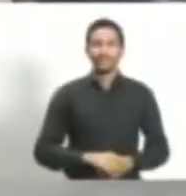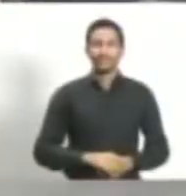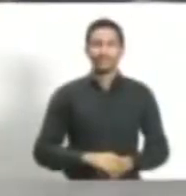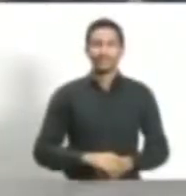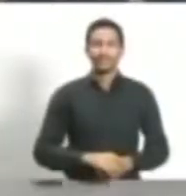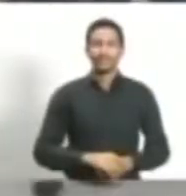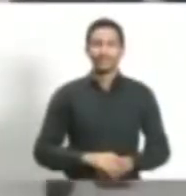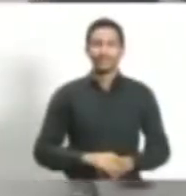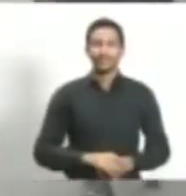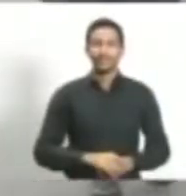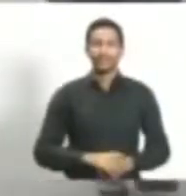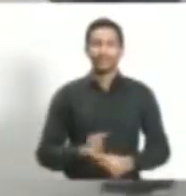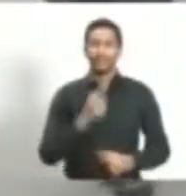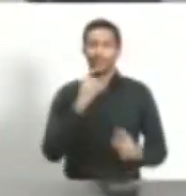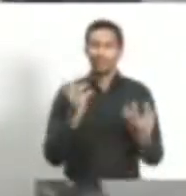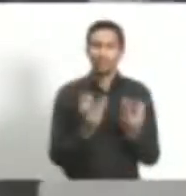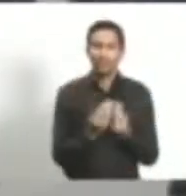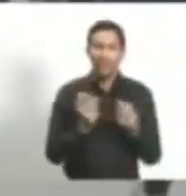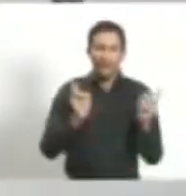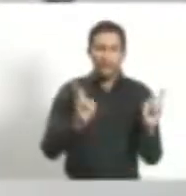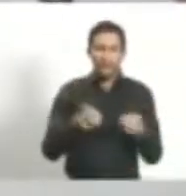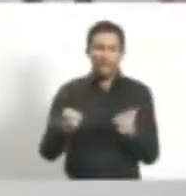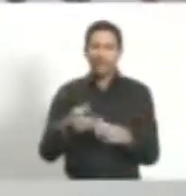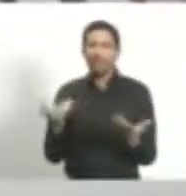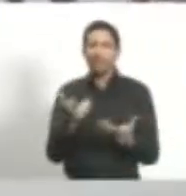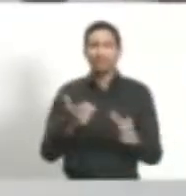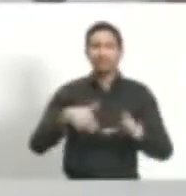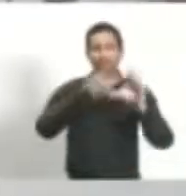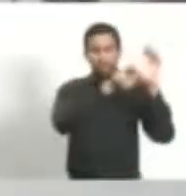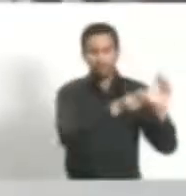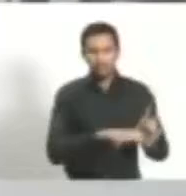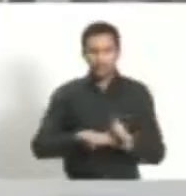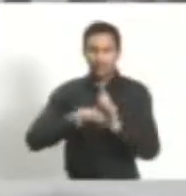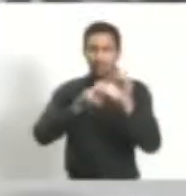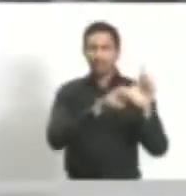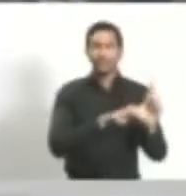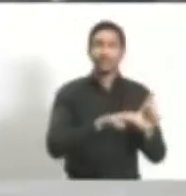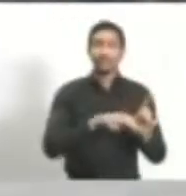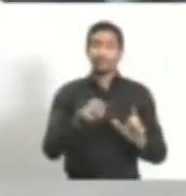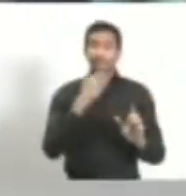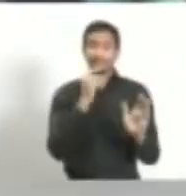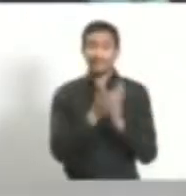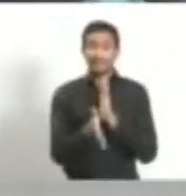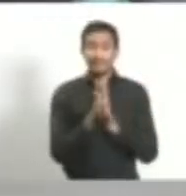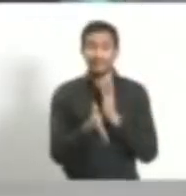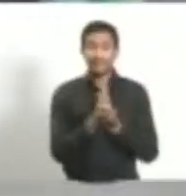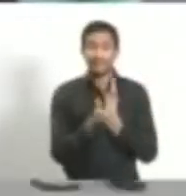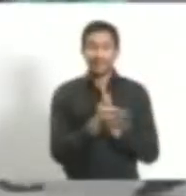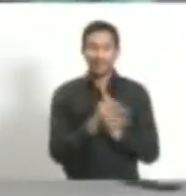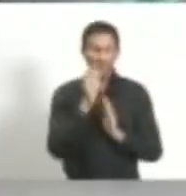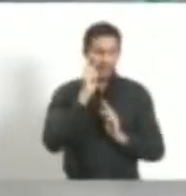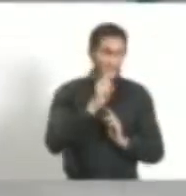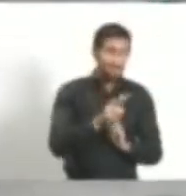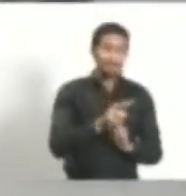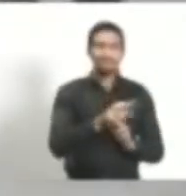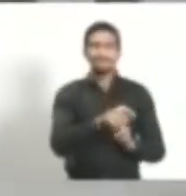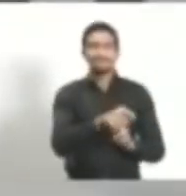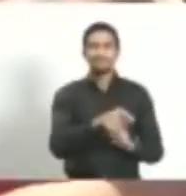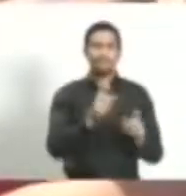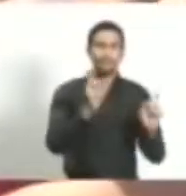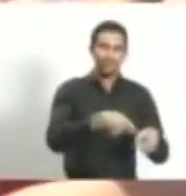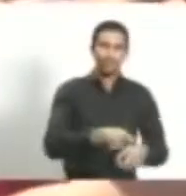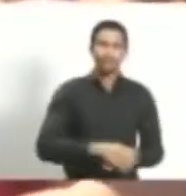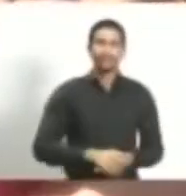banda de secuestradores que operaba en el departamento de La Guajira. De acuerdo con el reporte, los jóvenes fueron detenidos en flagrancia.